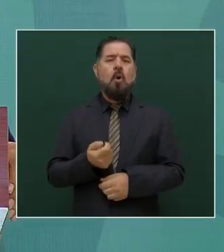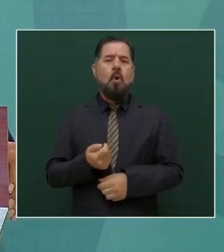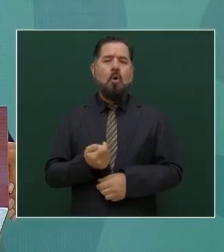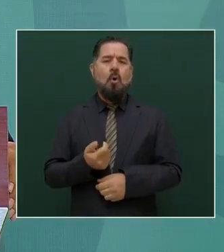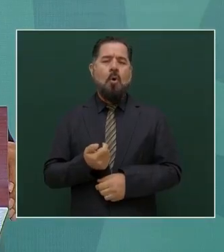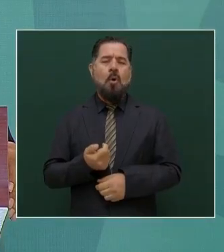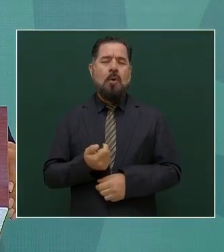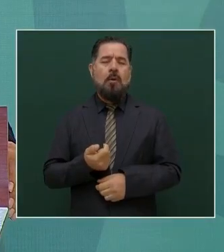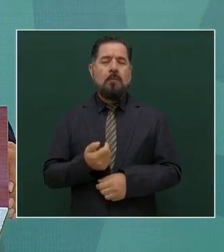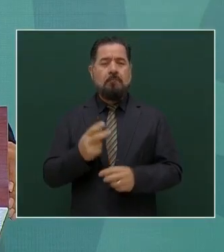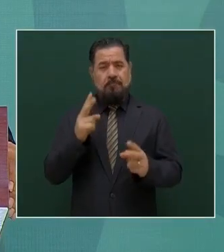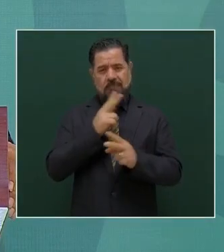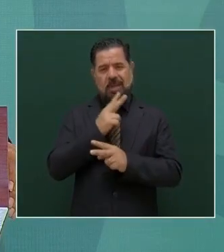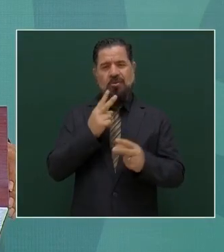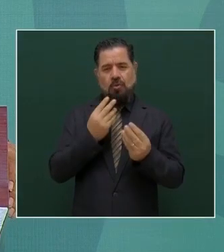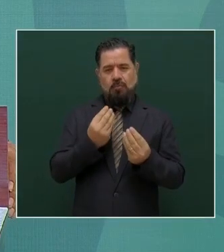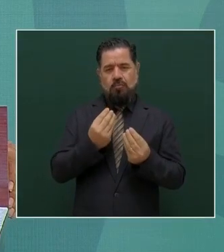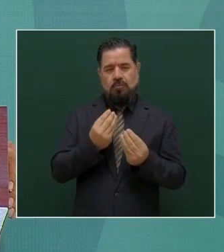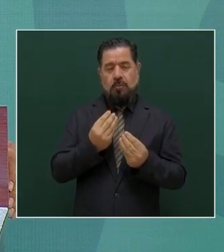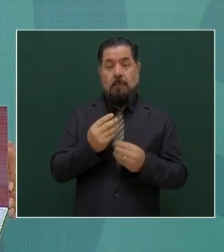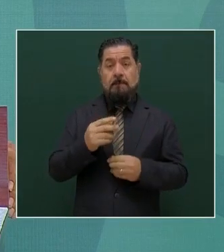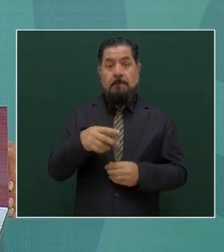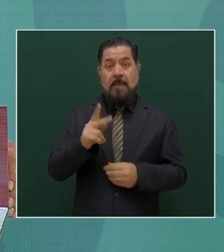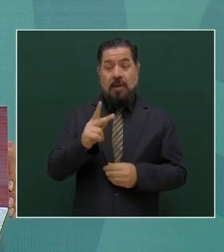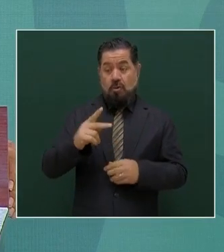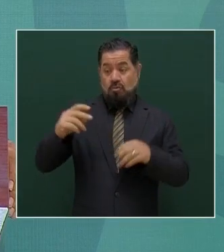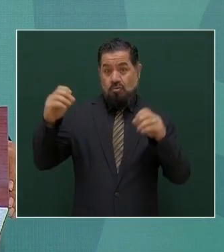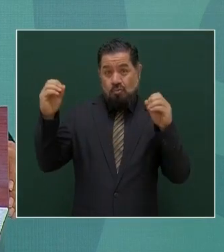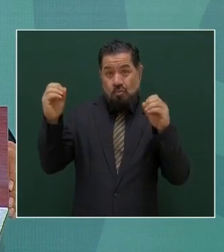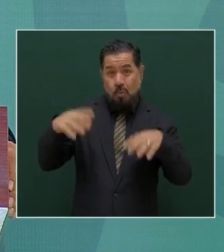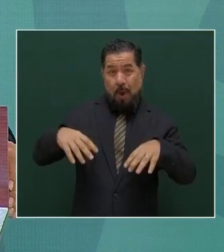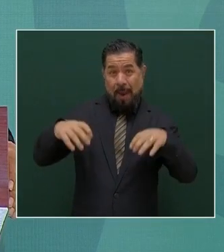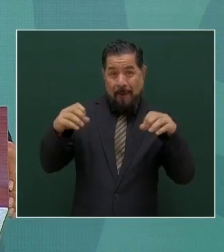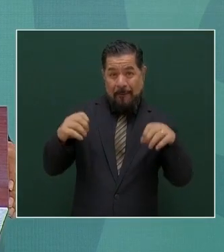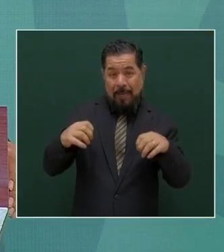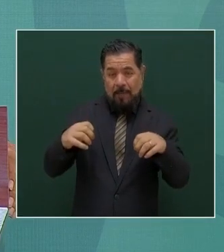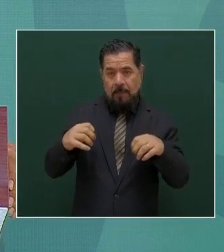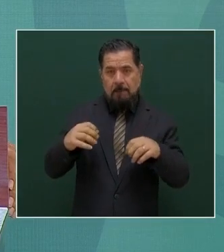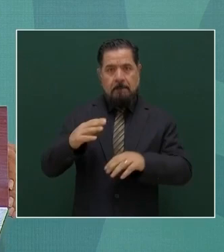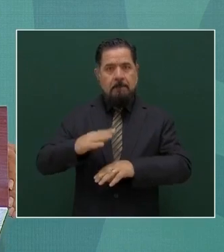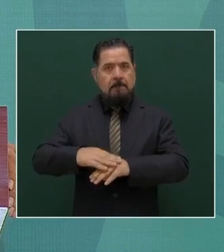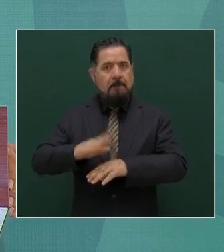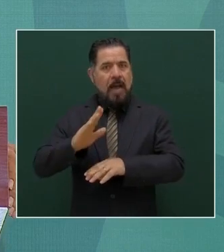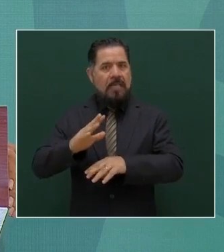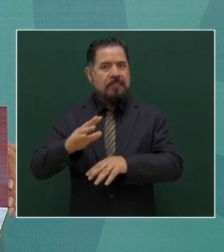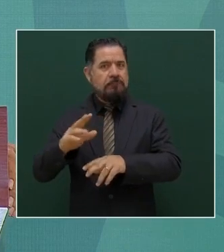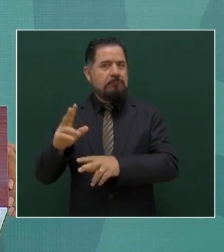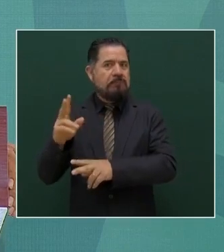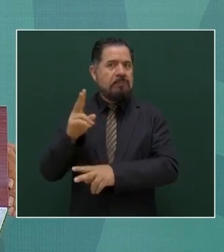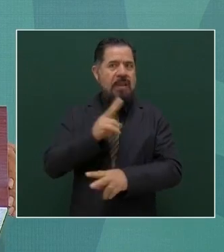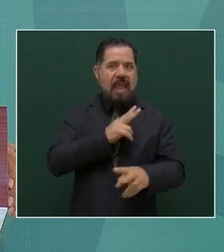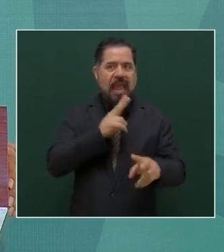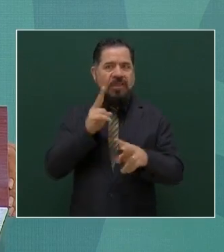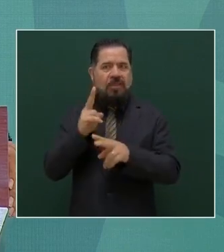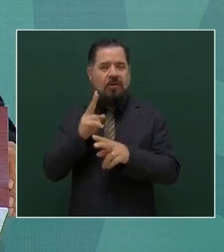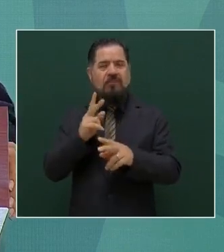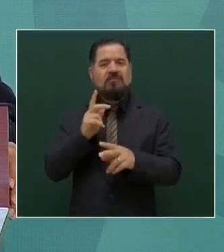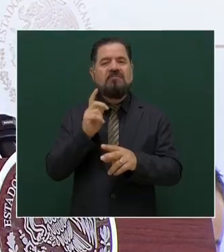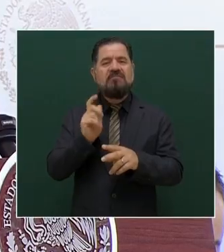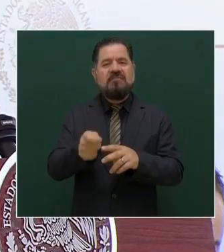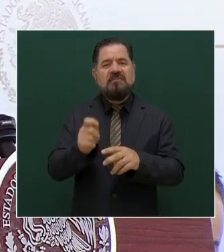cuando llueve mucho, además del viento, son desgajamientos